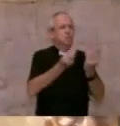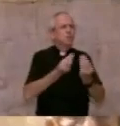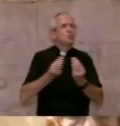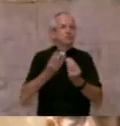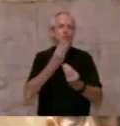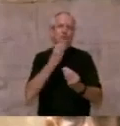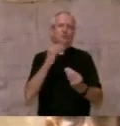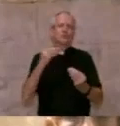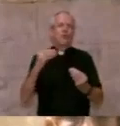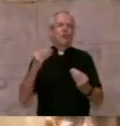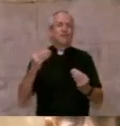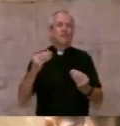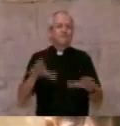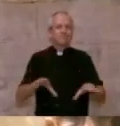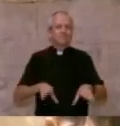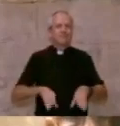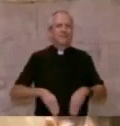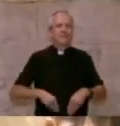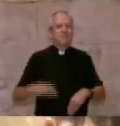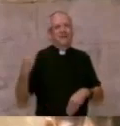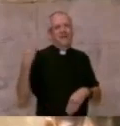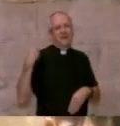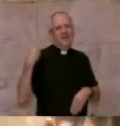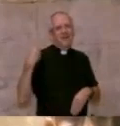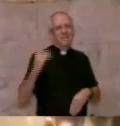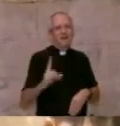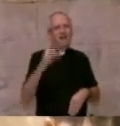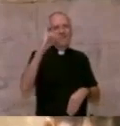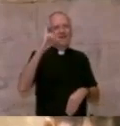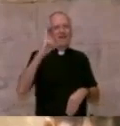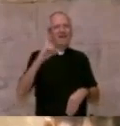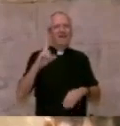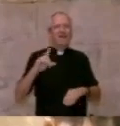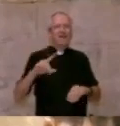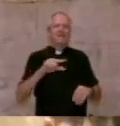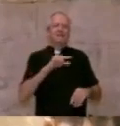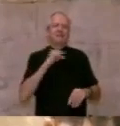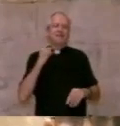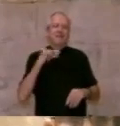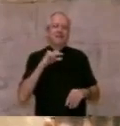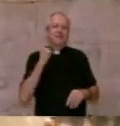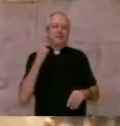jóvenes que acepten la llamada al ministerio ordenado.